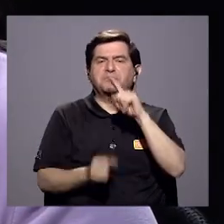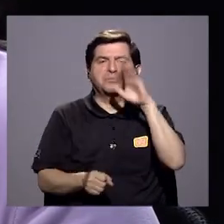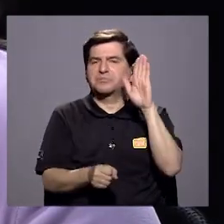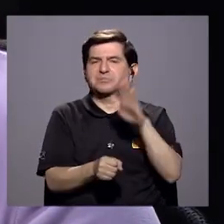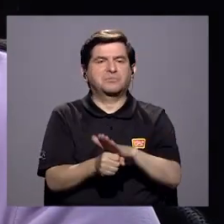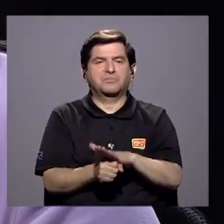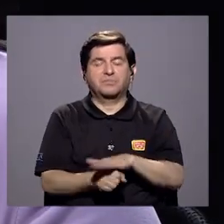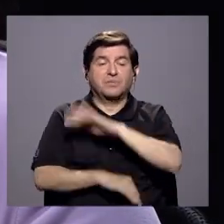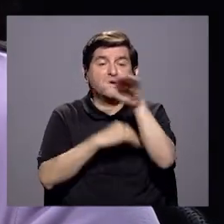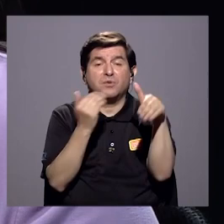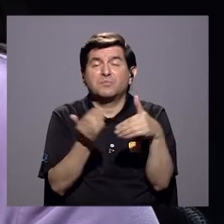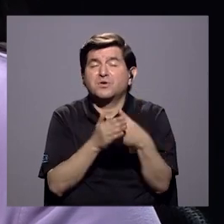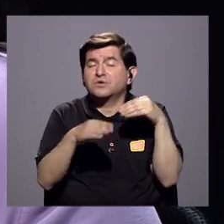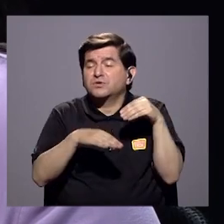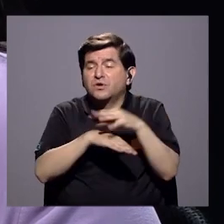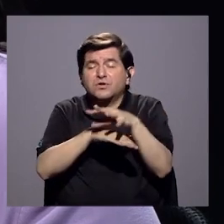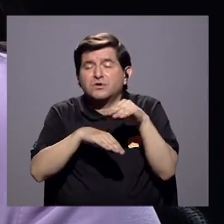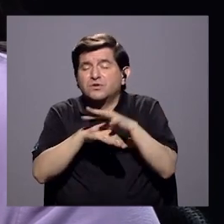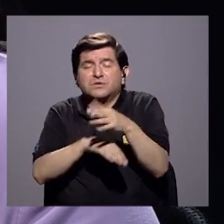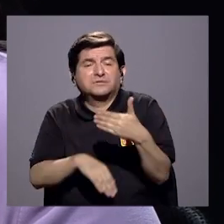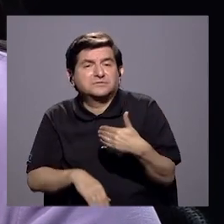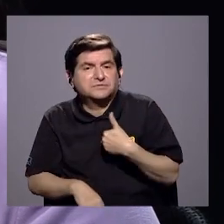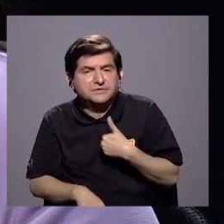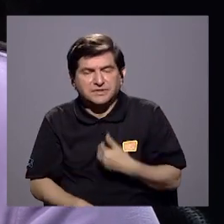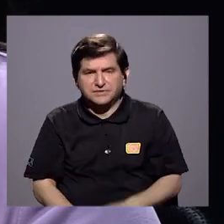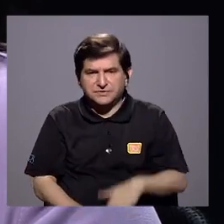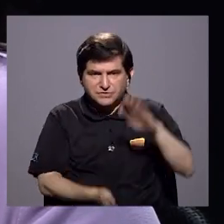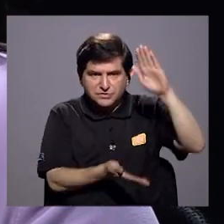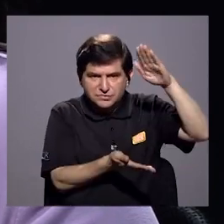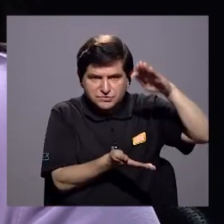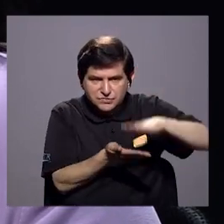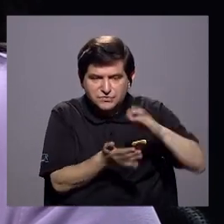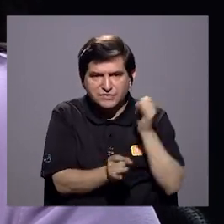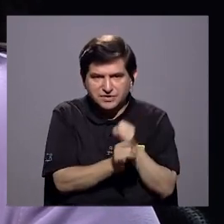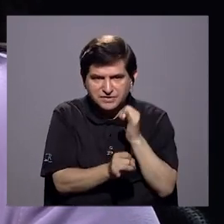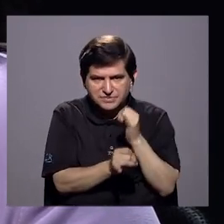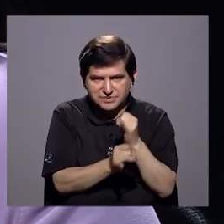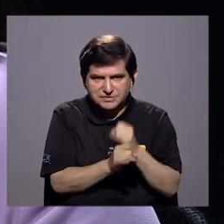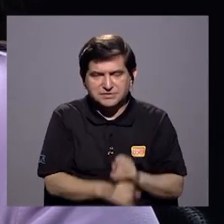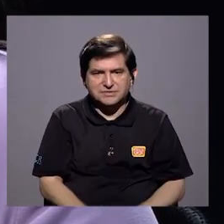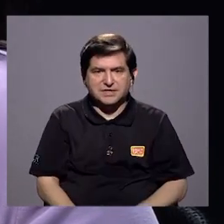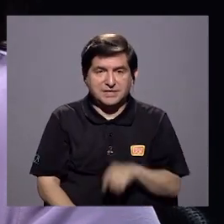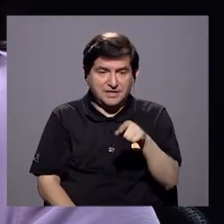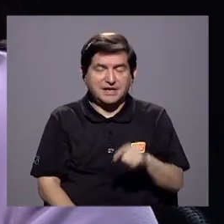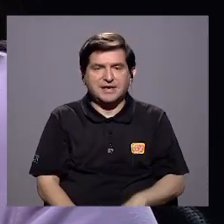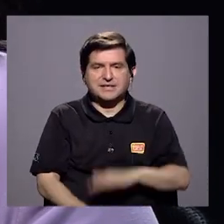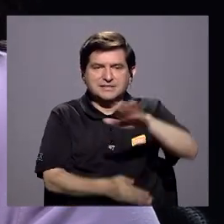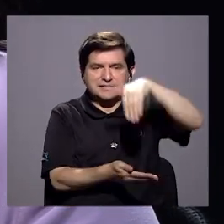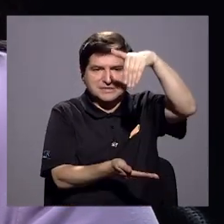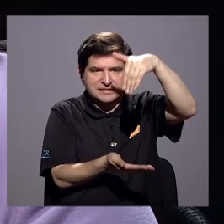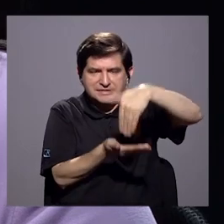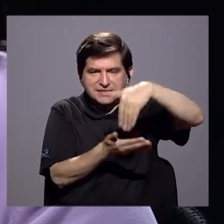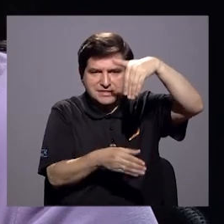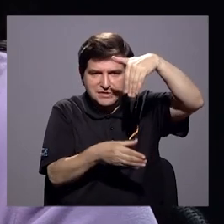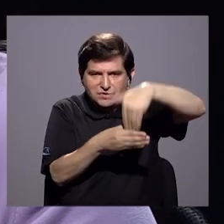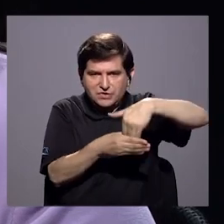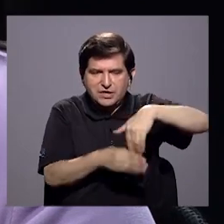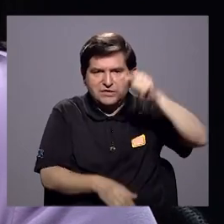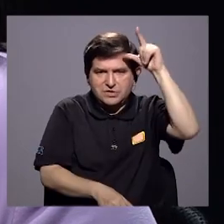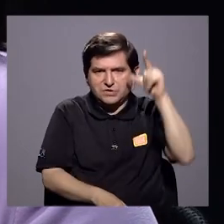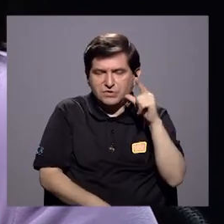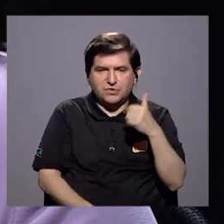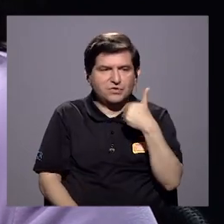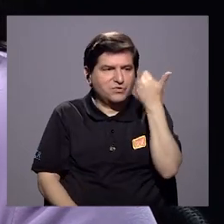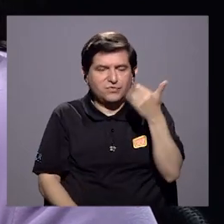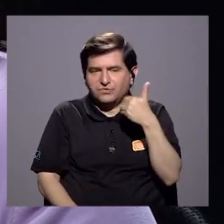ejecutaron, por todas las consecuencias que tiene. Reducir una institución que es una columna vertebral en Limón no es fácil, no